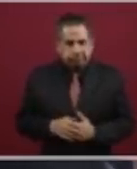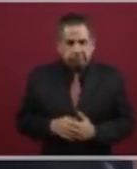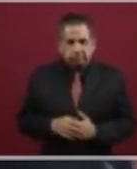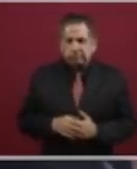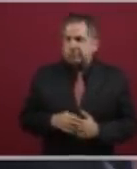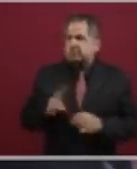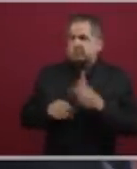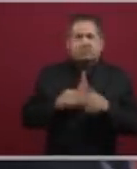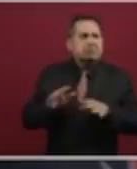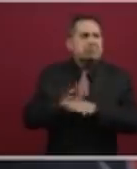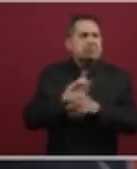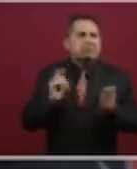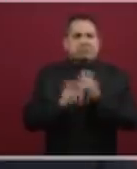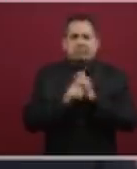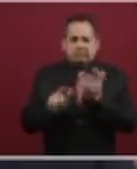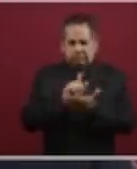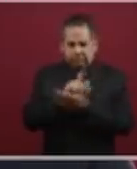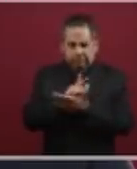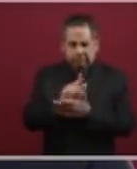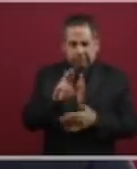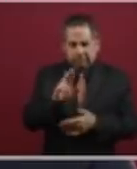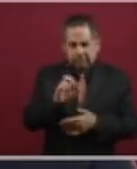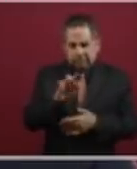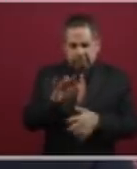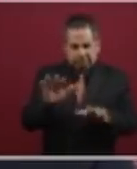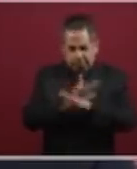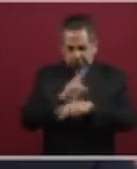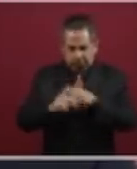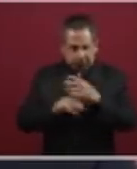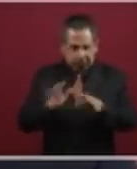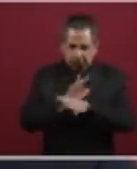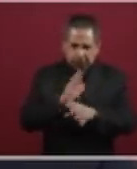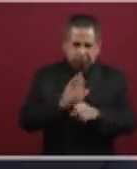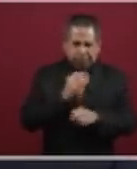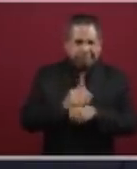modificar las leyes de reforma